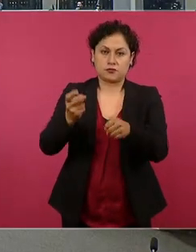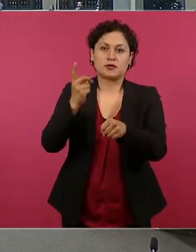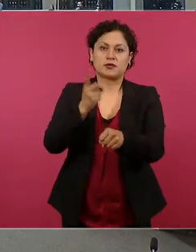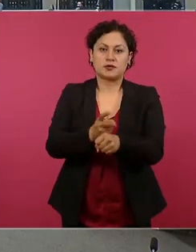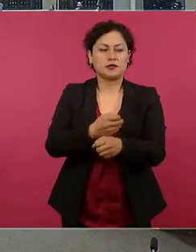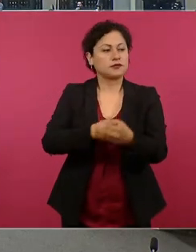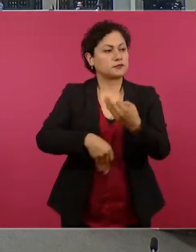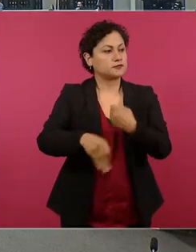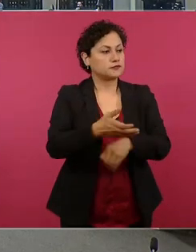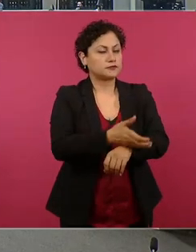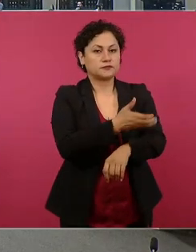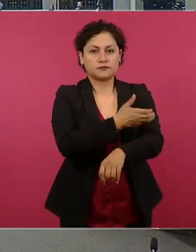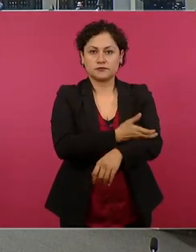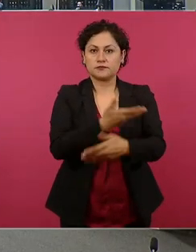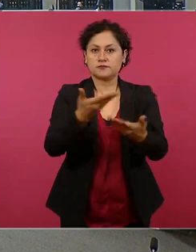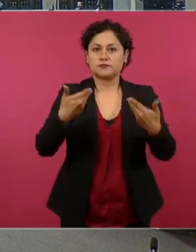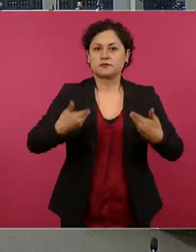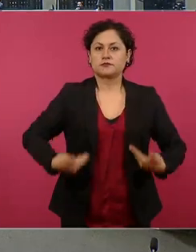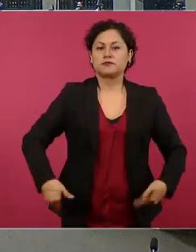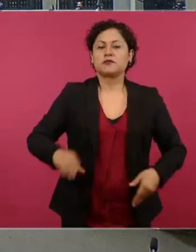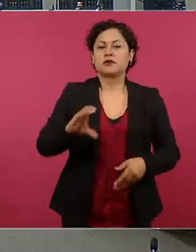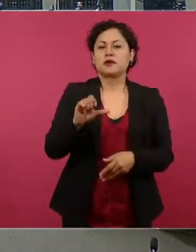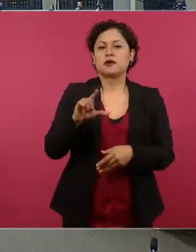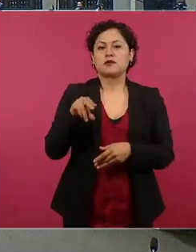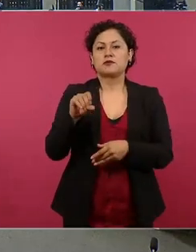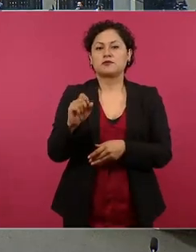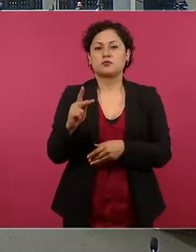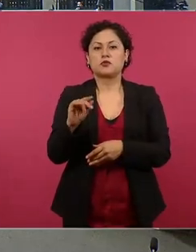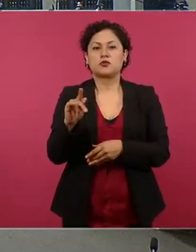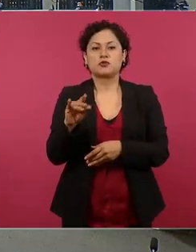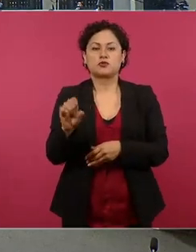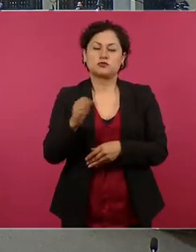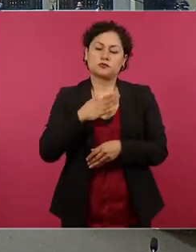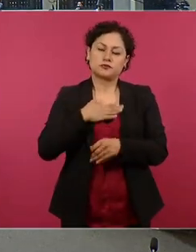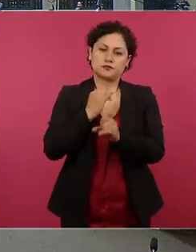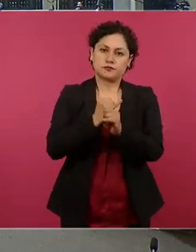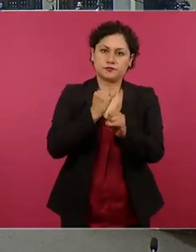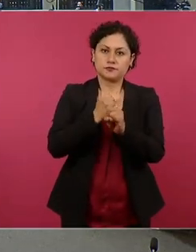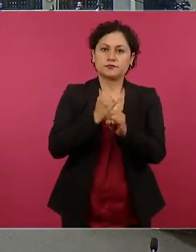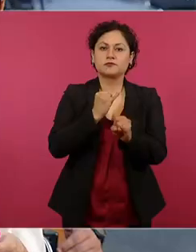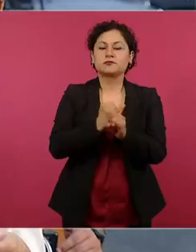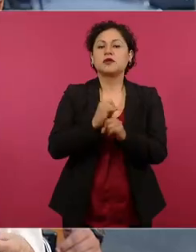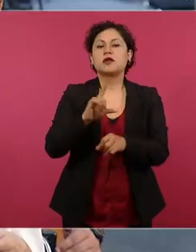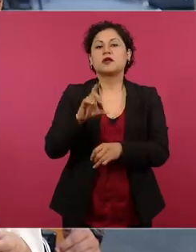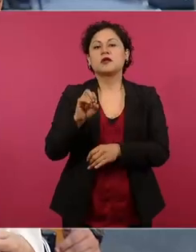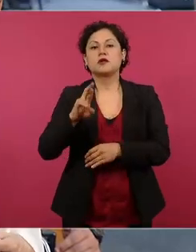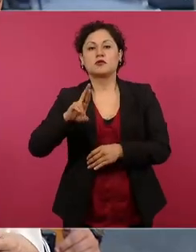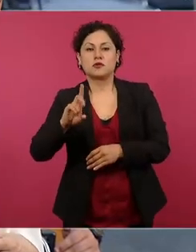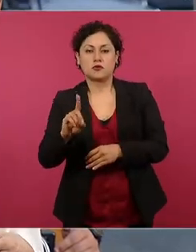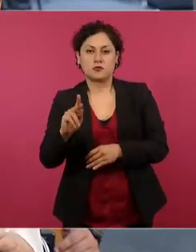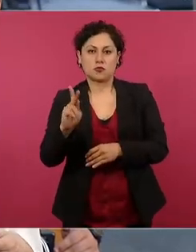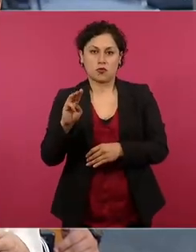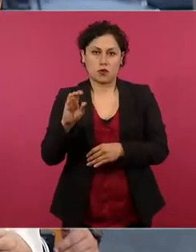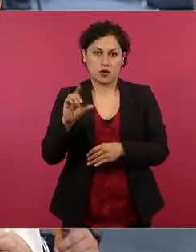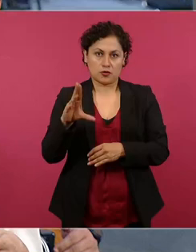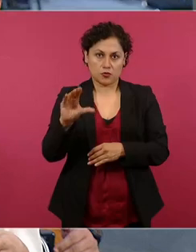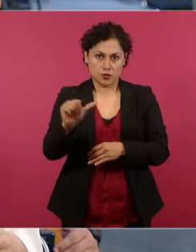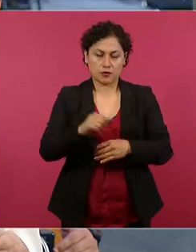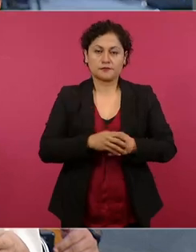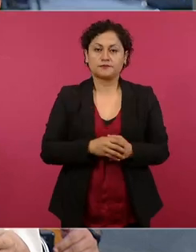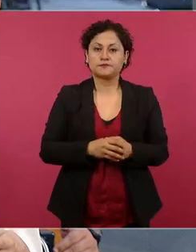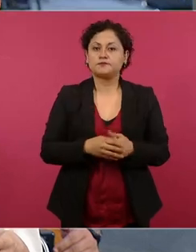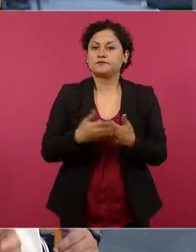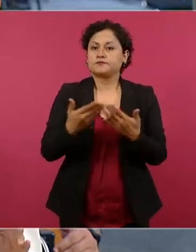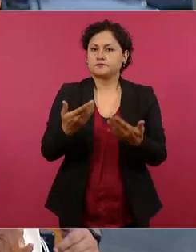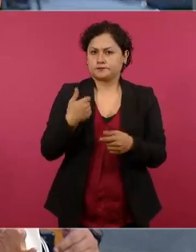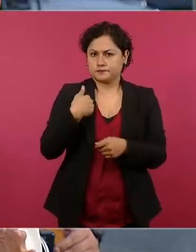Pozos, de mi canal Lord Molecula Oficial. Gracias por el uso de la palabra, presidente. Comentarle que en el mes de